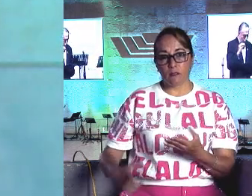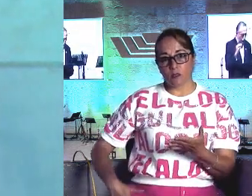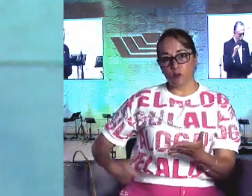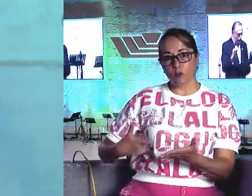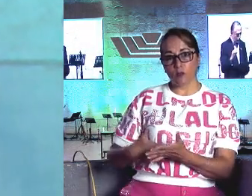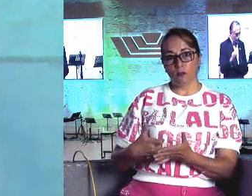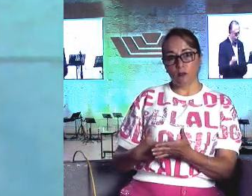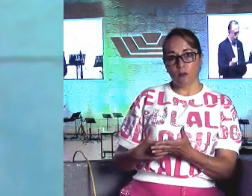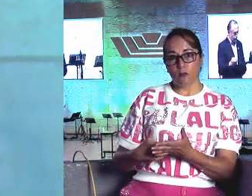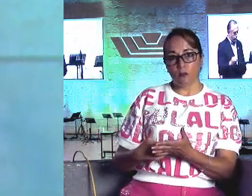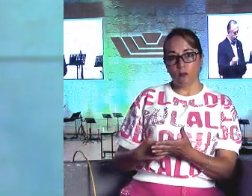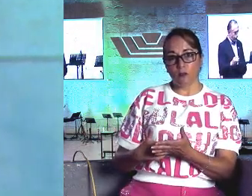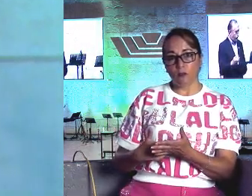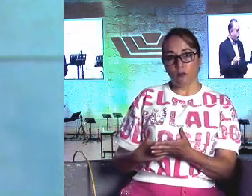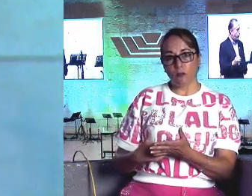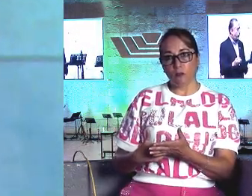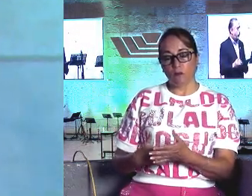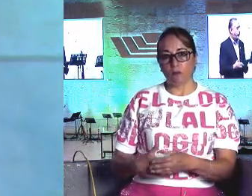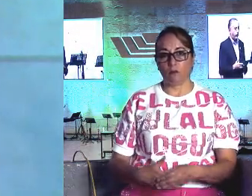mucho dinero,